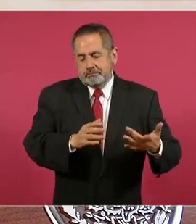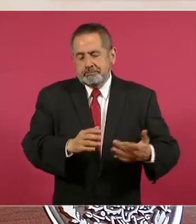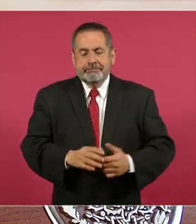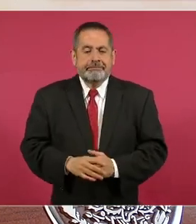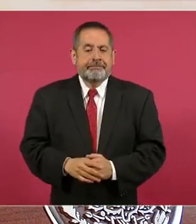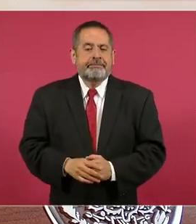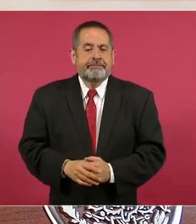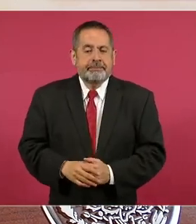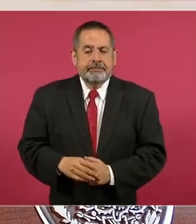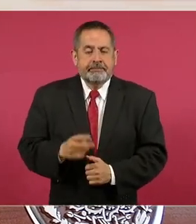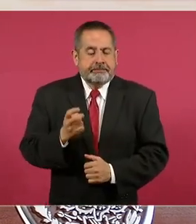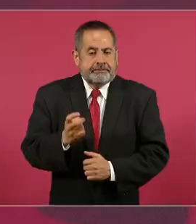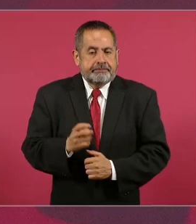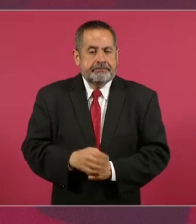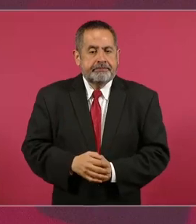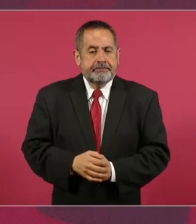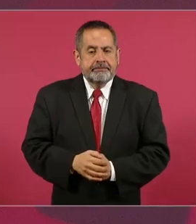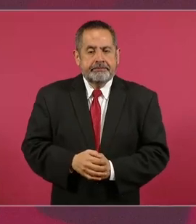Entonces,